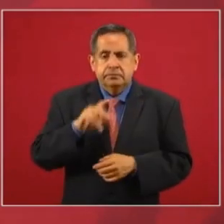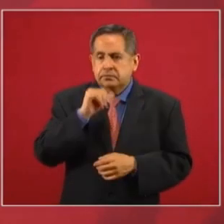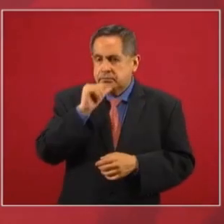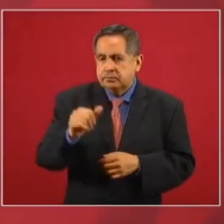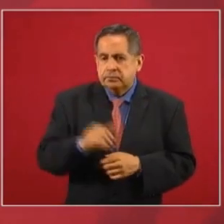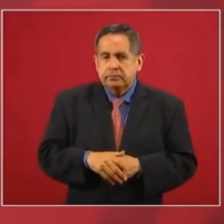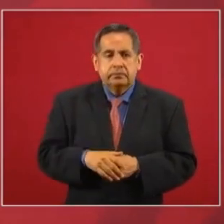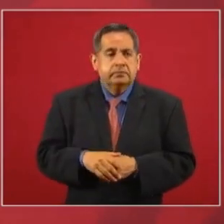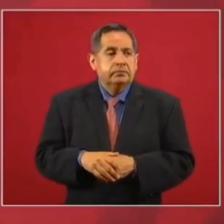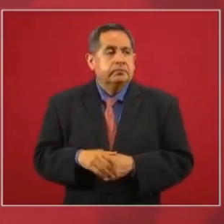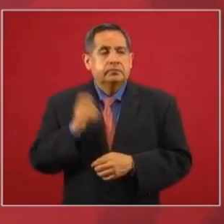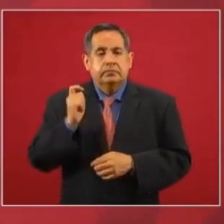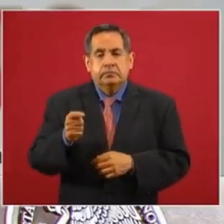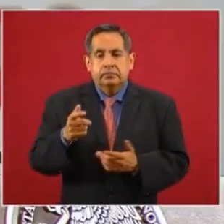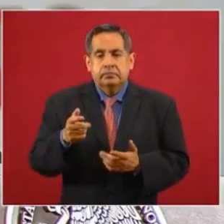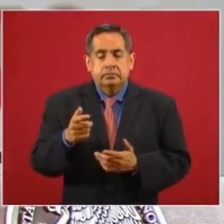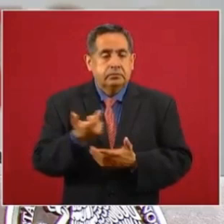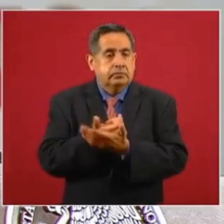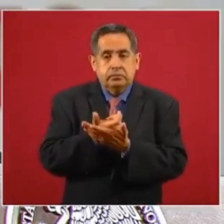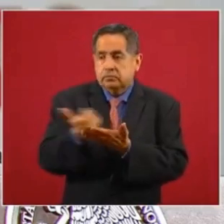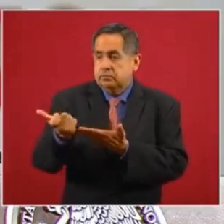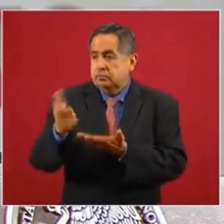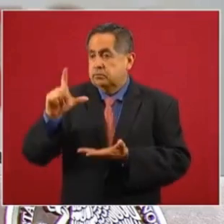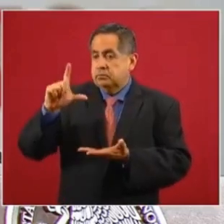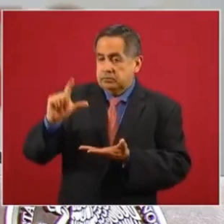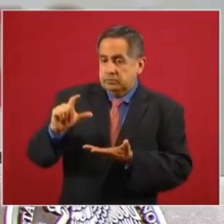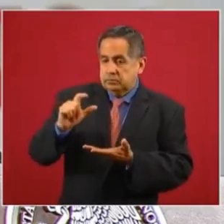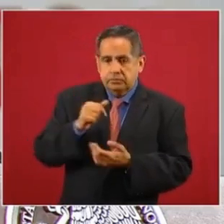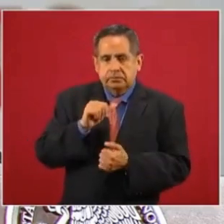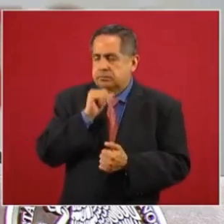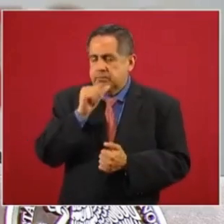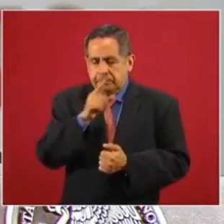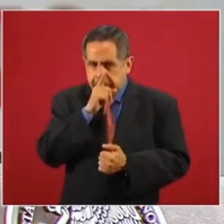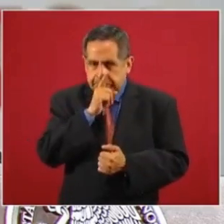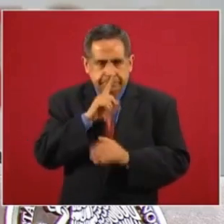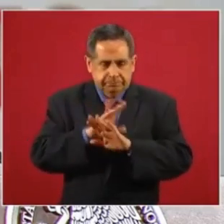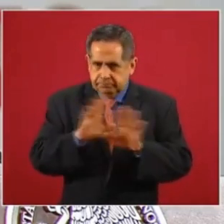términos reales el salario,